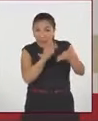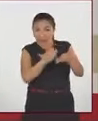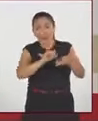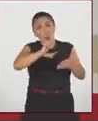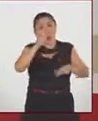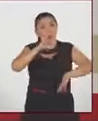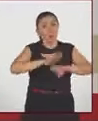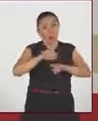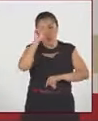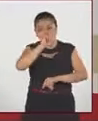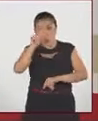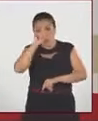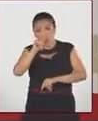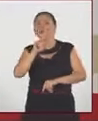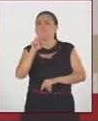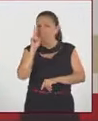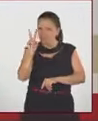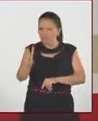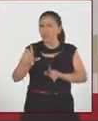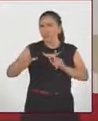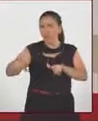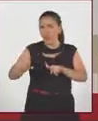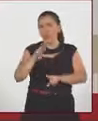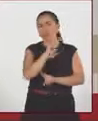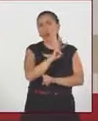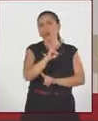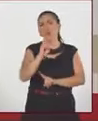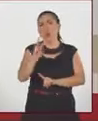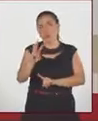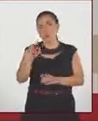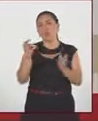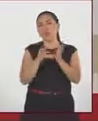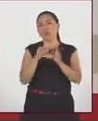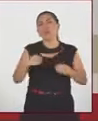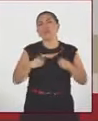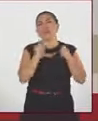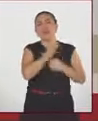otras recomendaciones, visiten el sitio